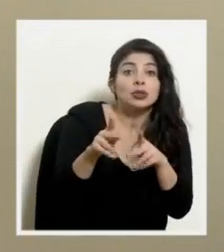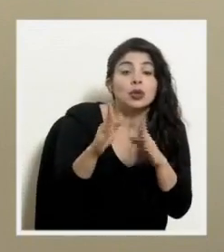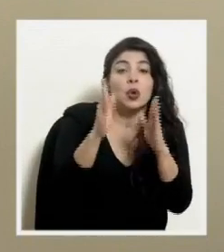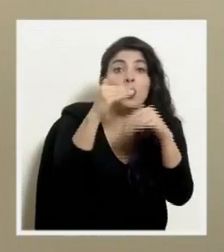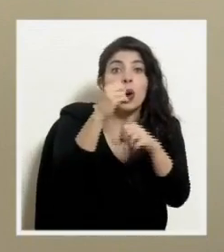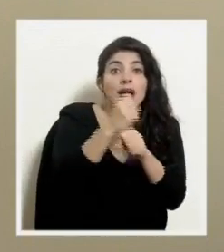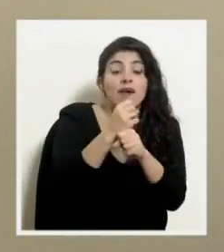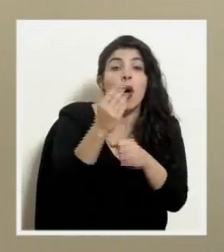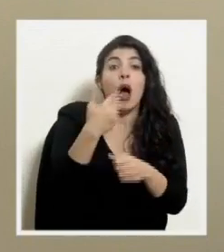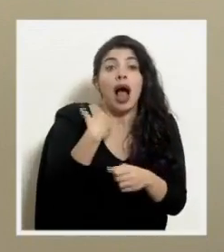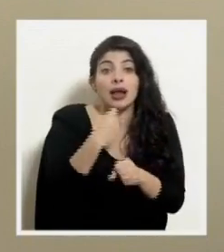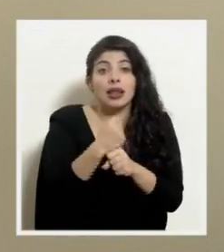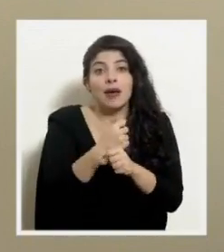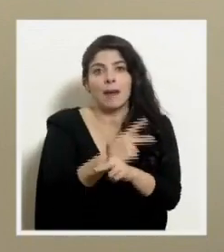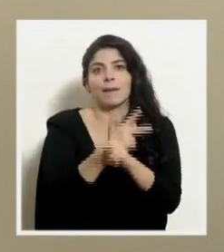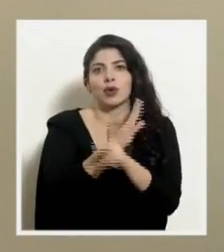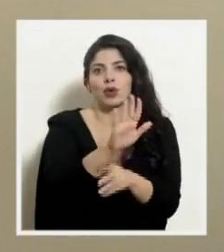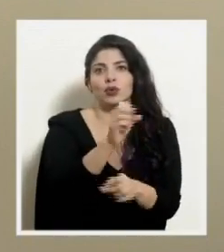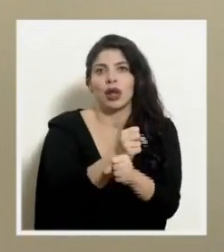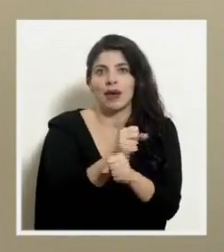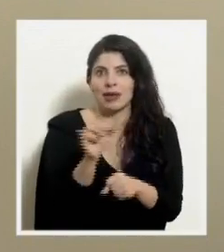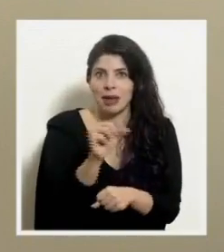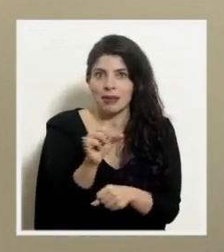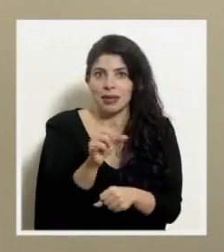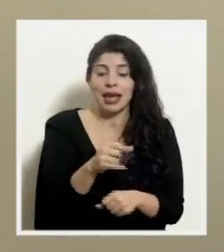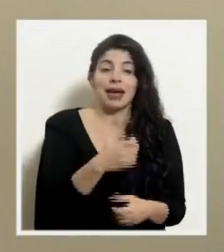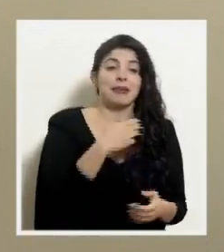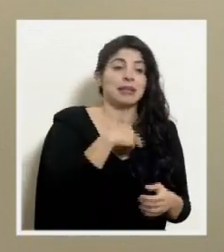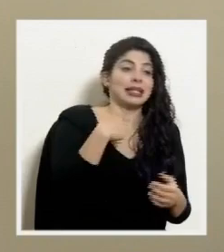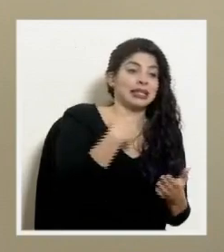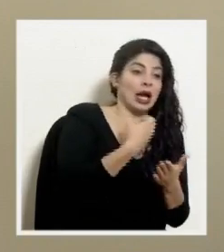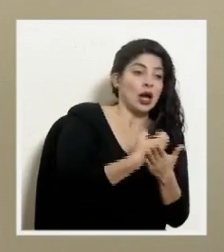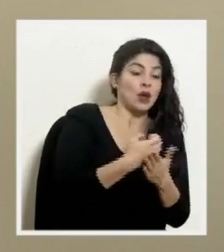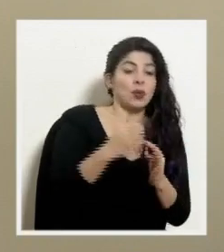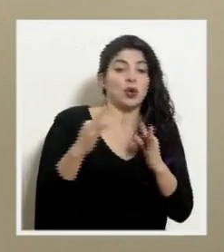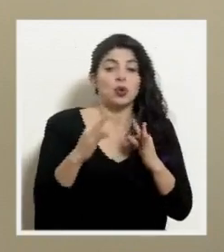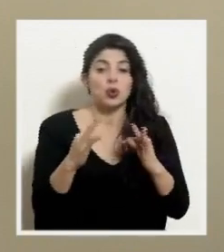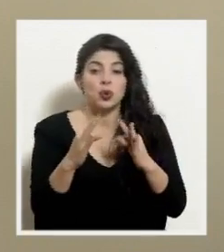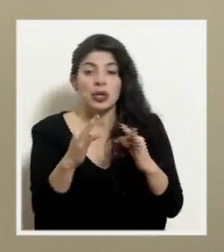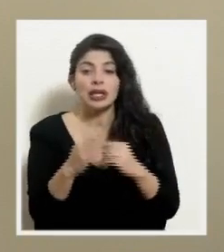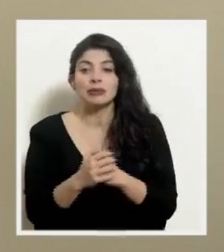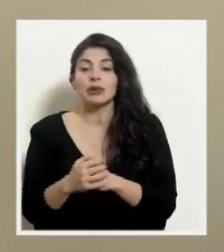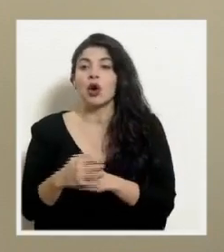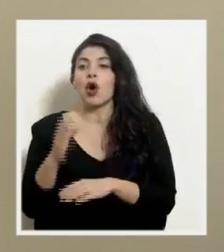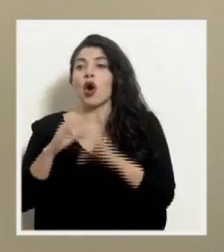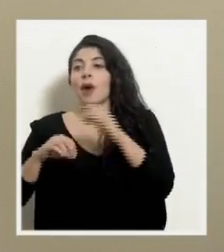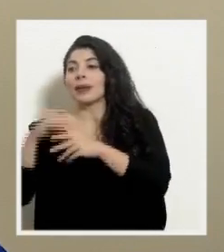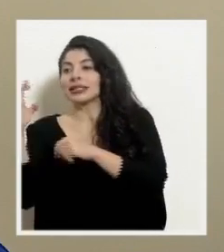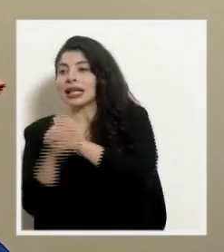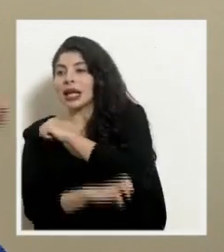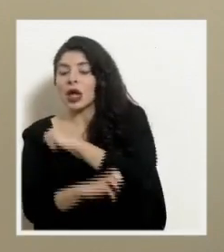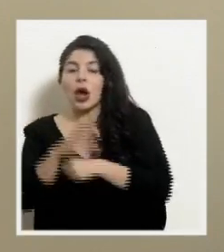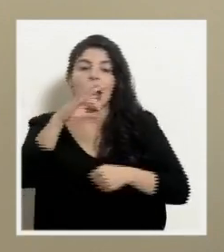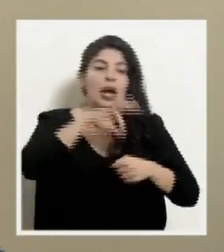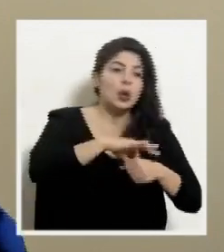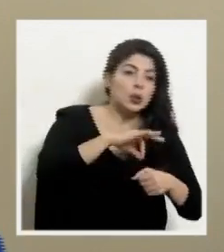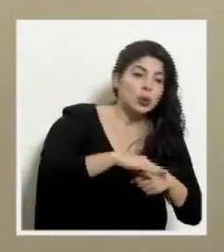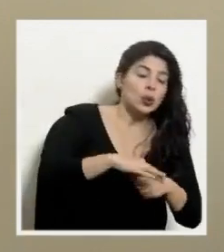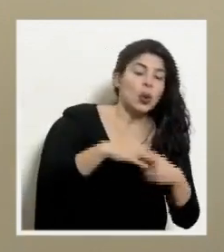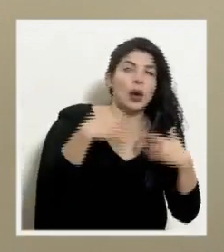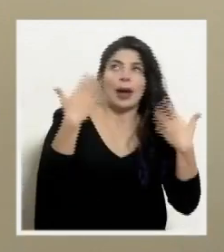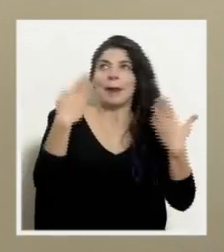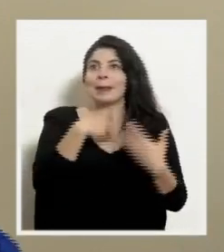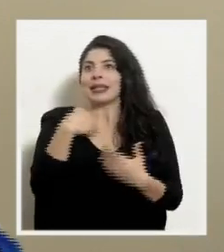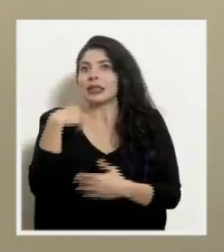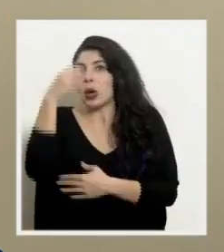hoy. Entonces, desde el Ministerio de Economía, desde el Instituto de Turismo, del Ministerio de Comercio Exterior, el Ministerio de Agricultura, desde el